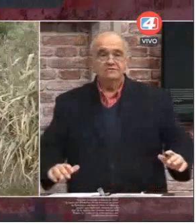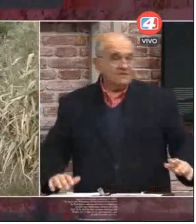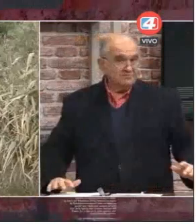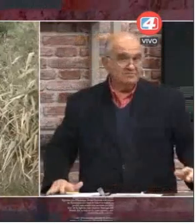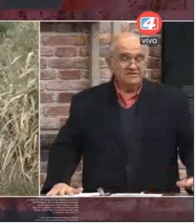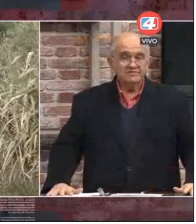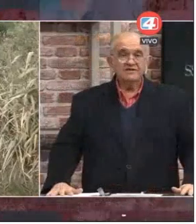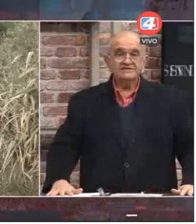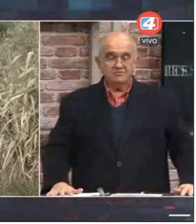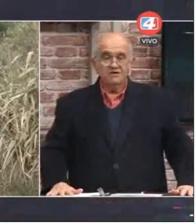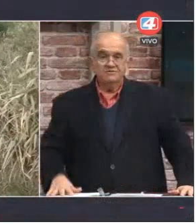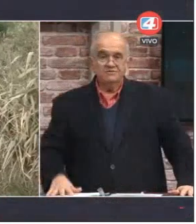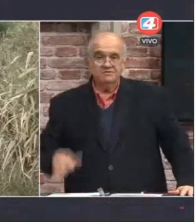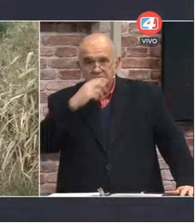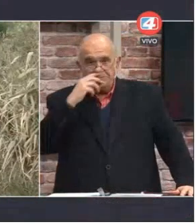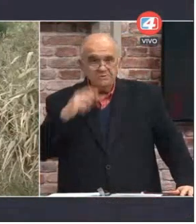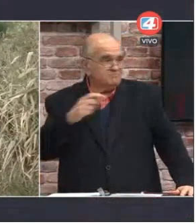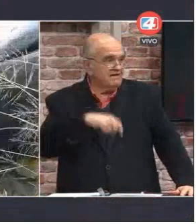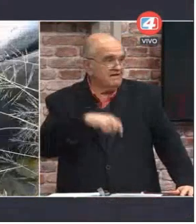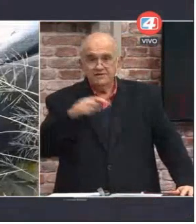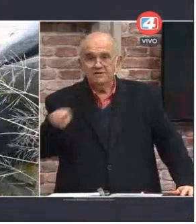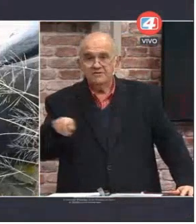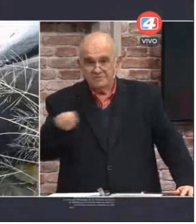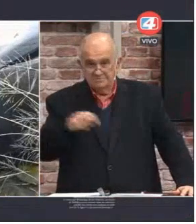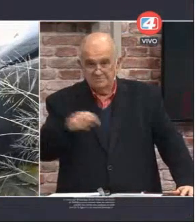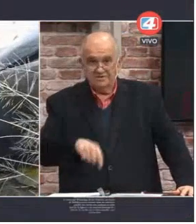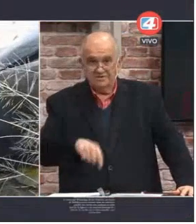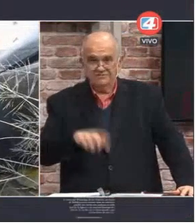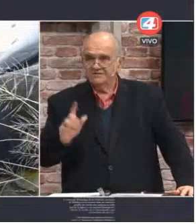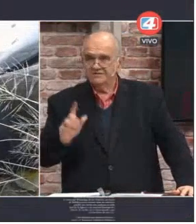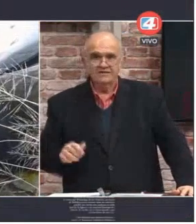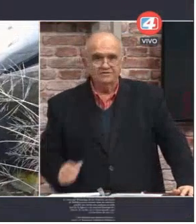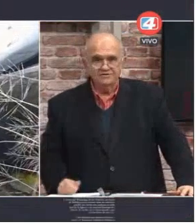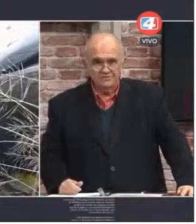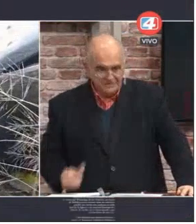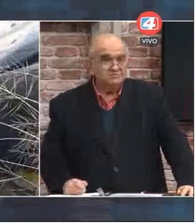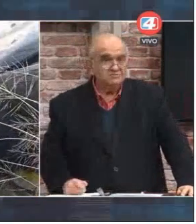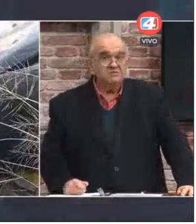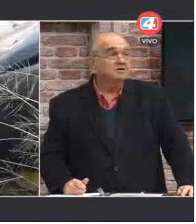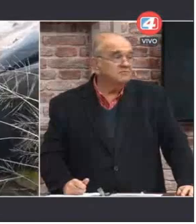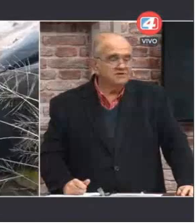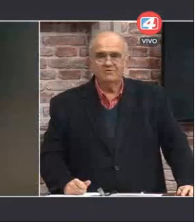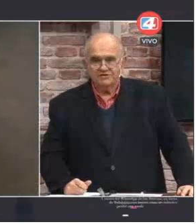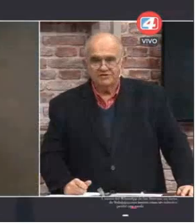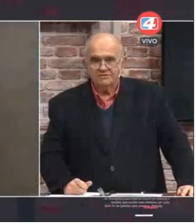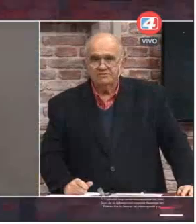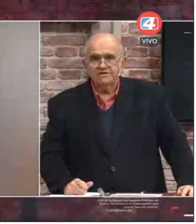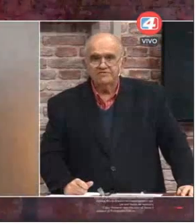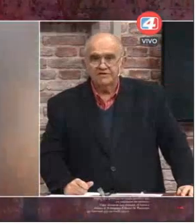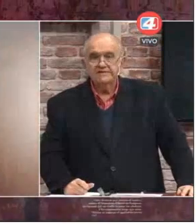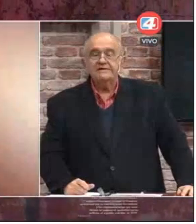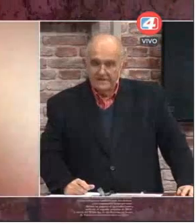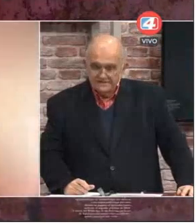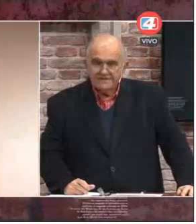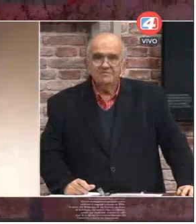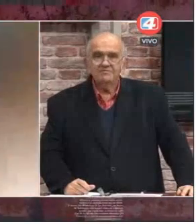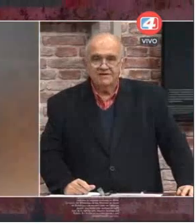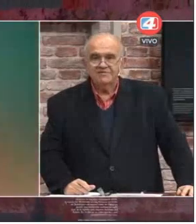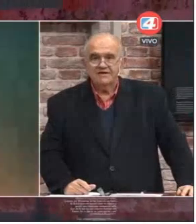o también va a terminar sabe cuando cuando el padre de algún tipo de esto accidentado todo agarró el revólver p4 tiro hacia afuera